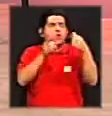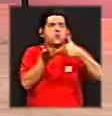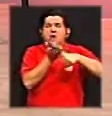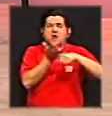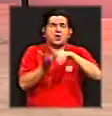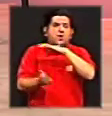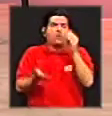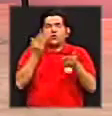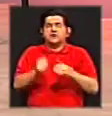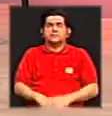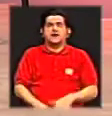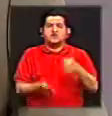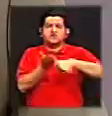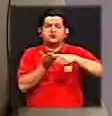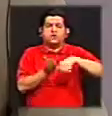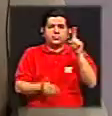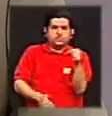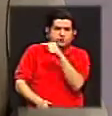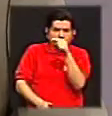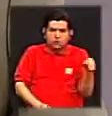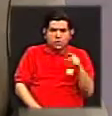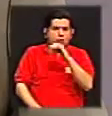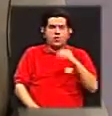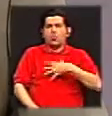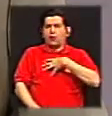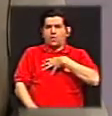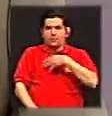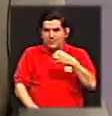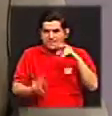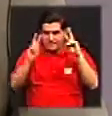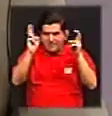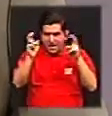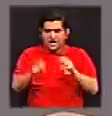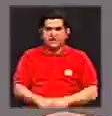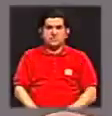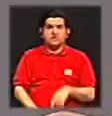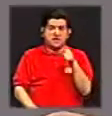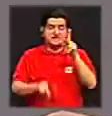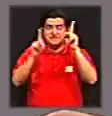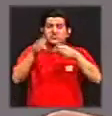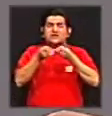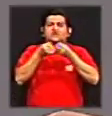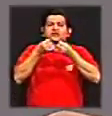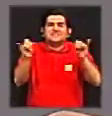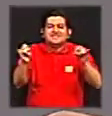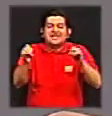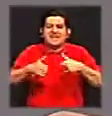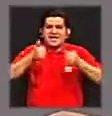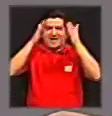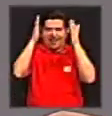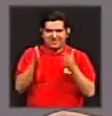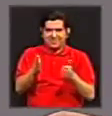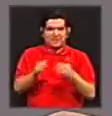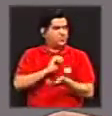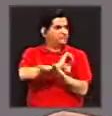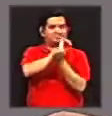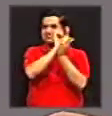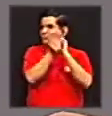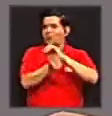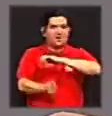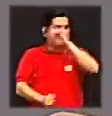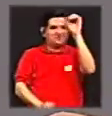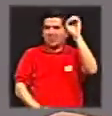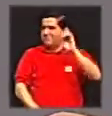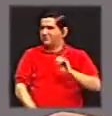en nulo, blanco, uh-huh. o que no respondieron a la pregunta, esos los denominamos sin candidato, uh-huh. No cambiaron en